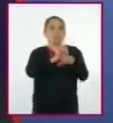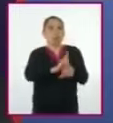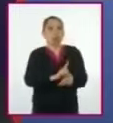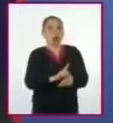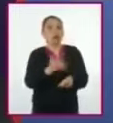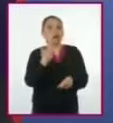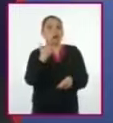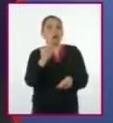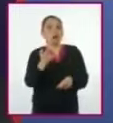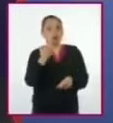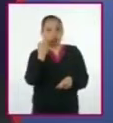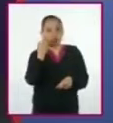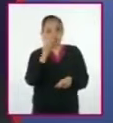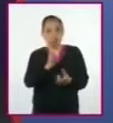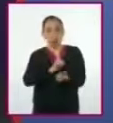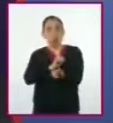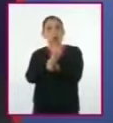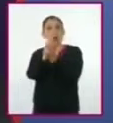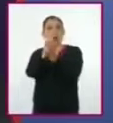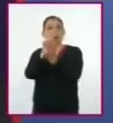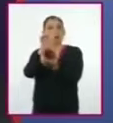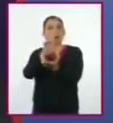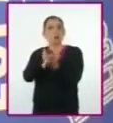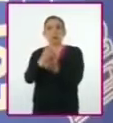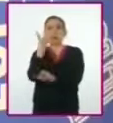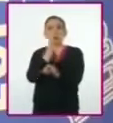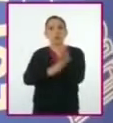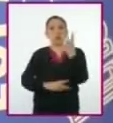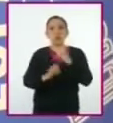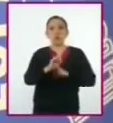trató de enfrentar a su esposo.